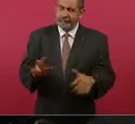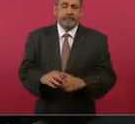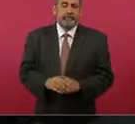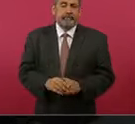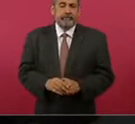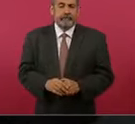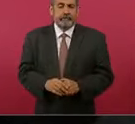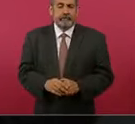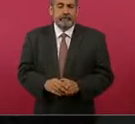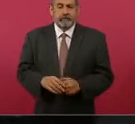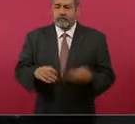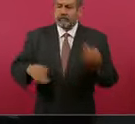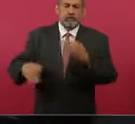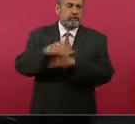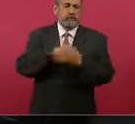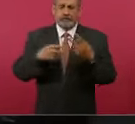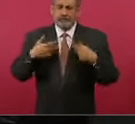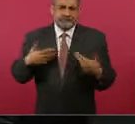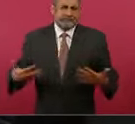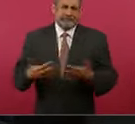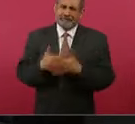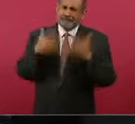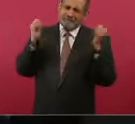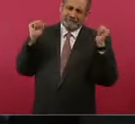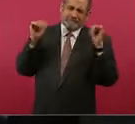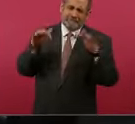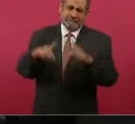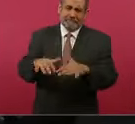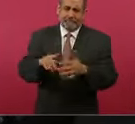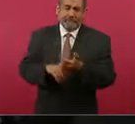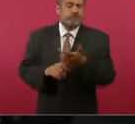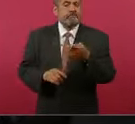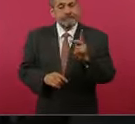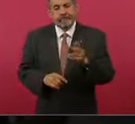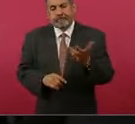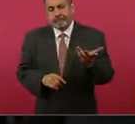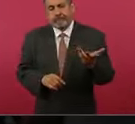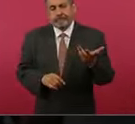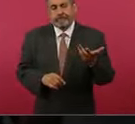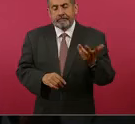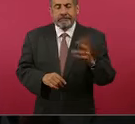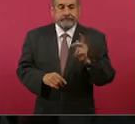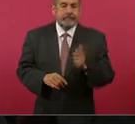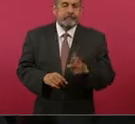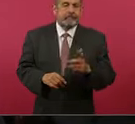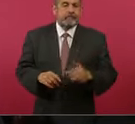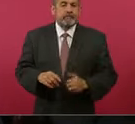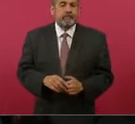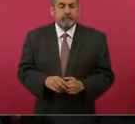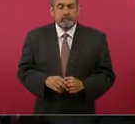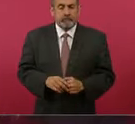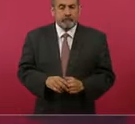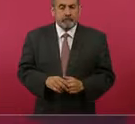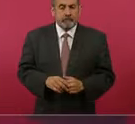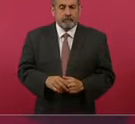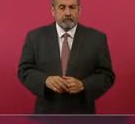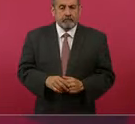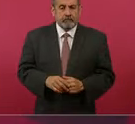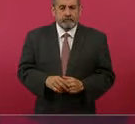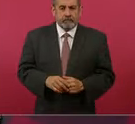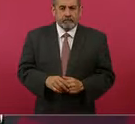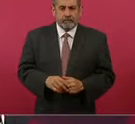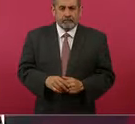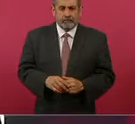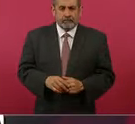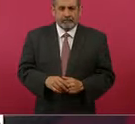Todos como ciudadanos, nada más no van a estar, desde luego, en el… Estar en